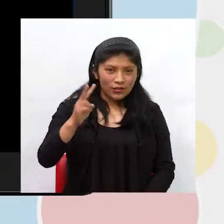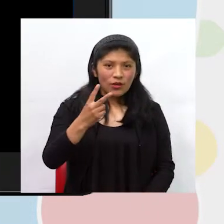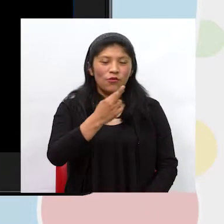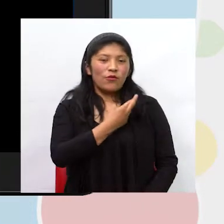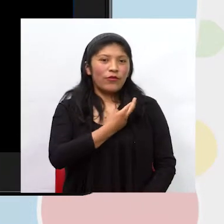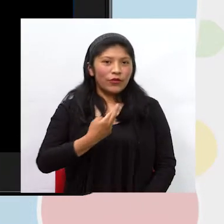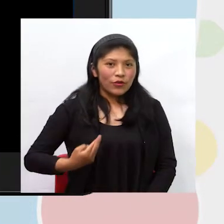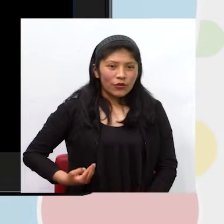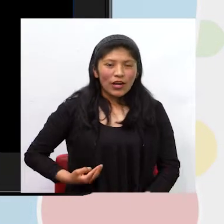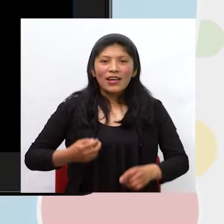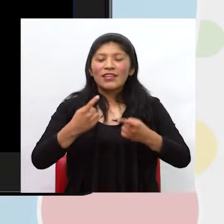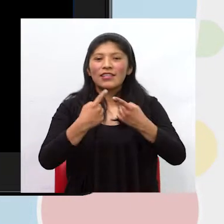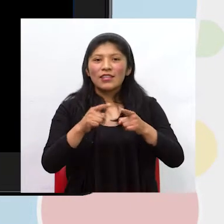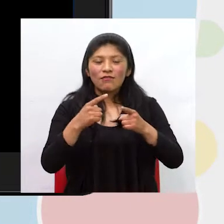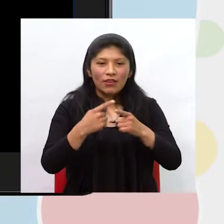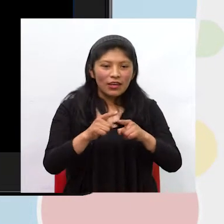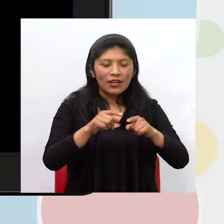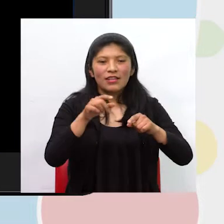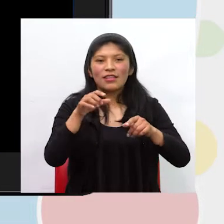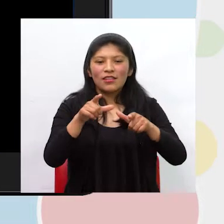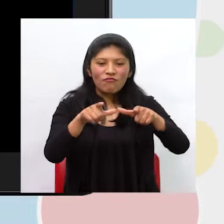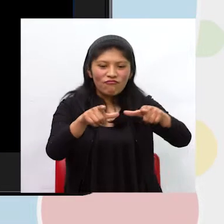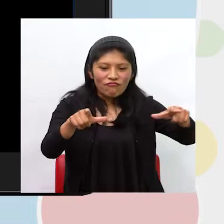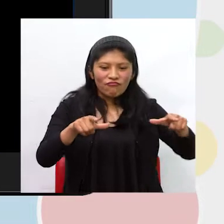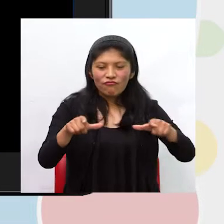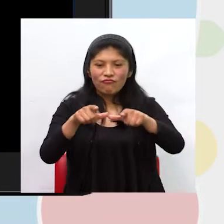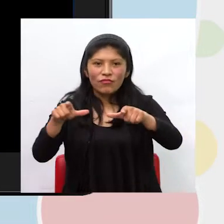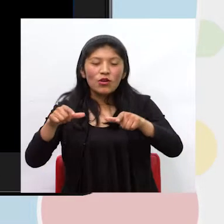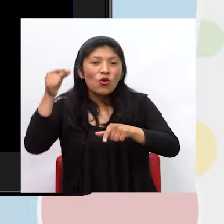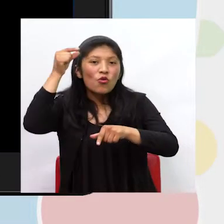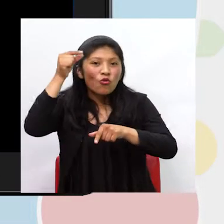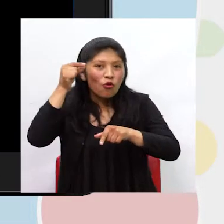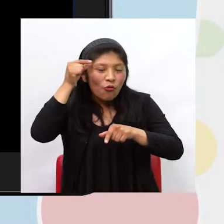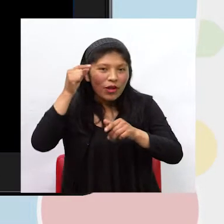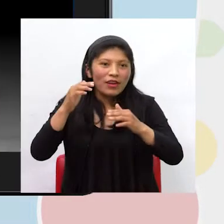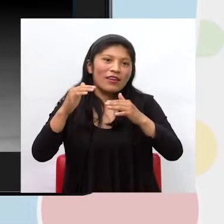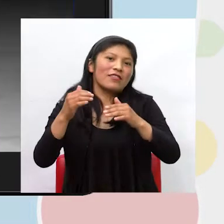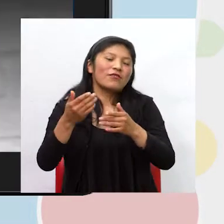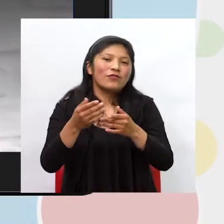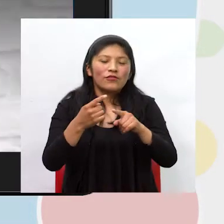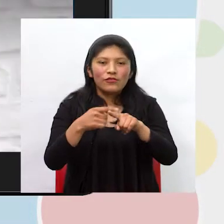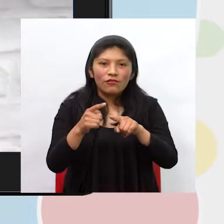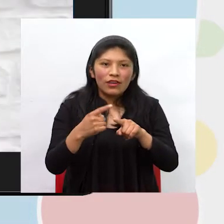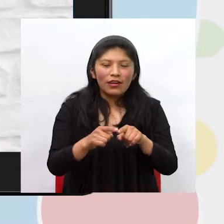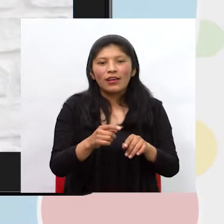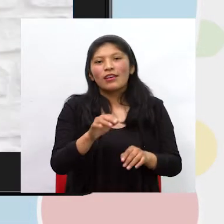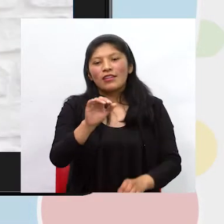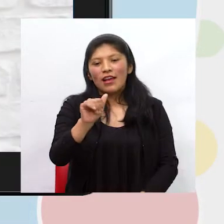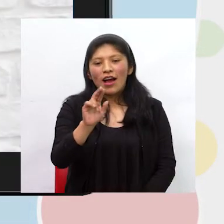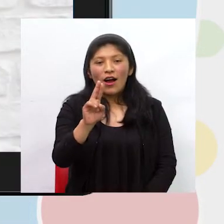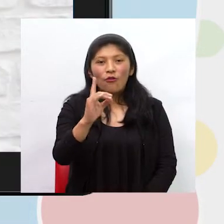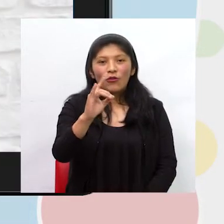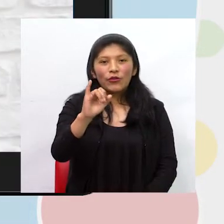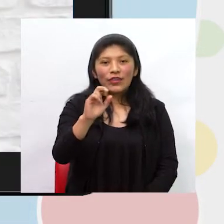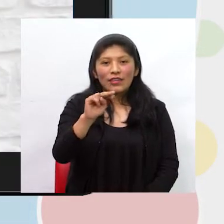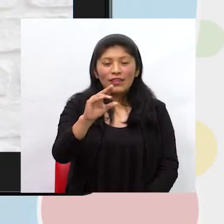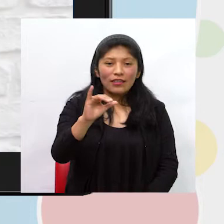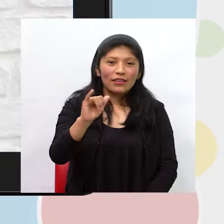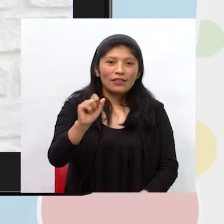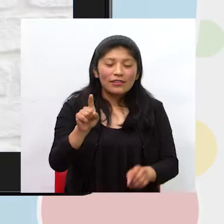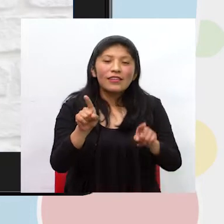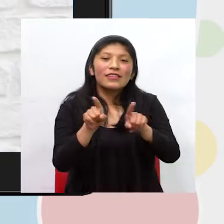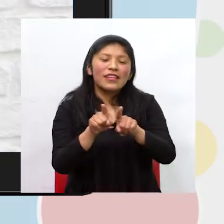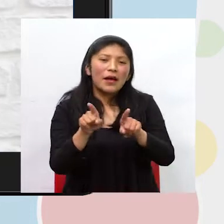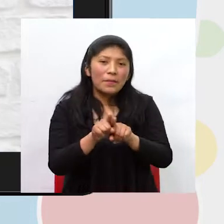las capitanías generales, las gobernaciones, las reales audiencias. ¿Qué virreinatos